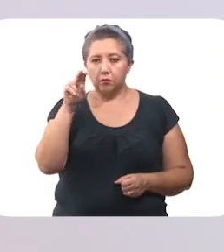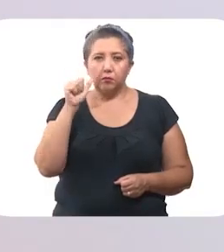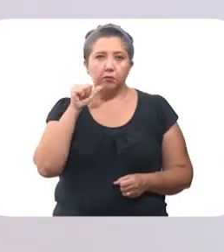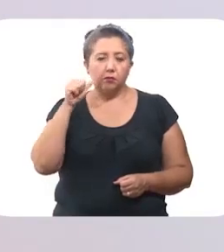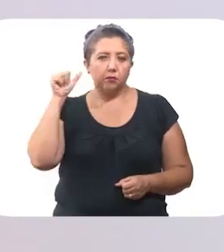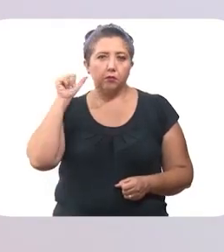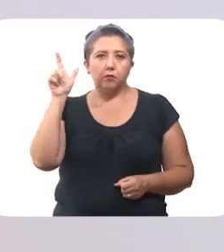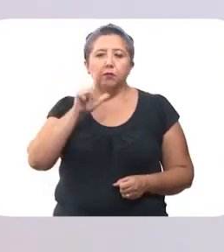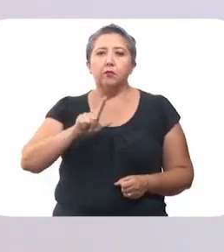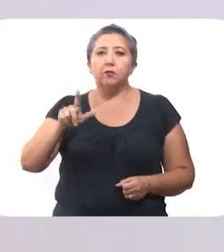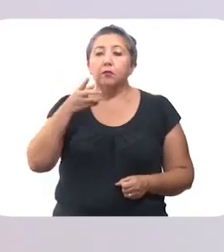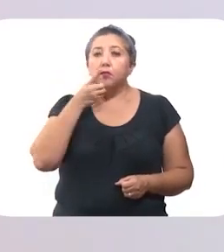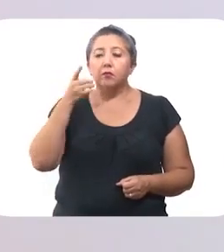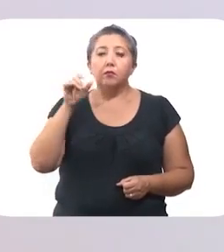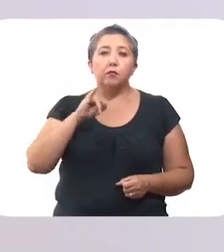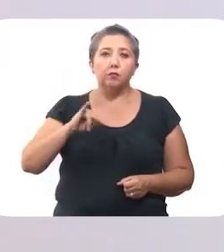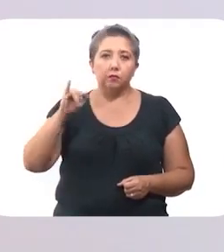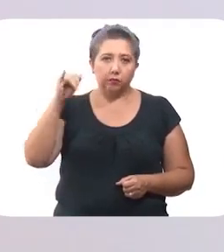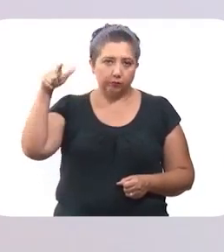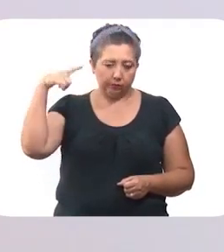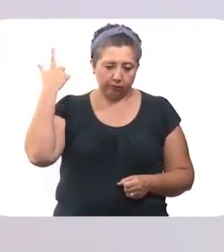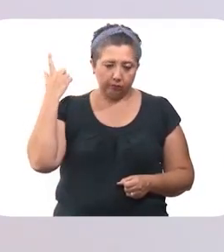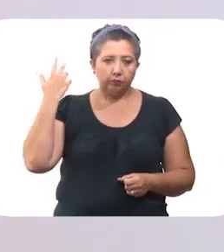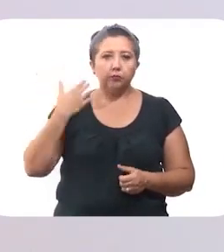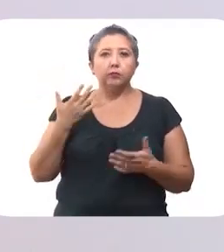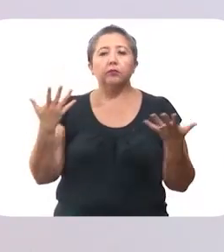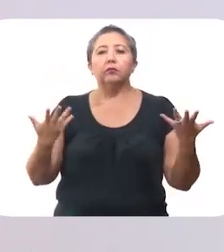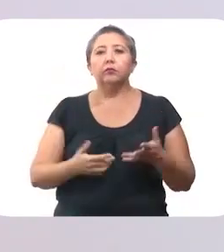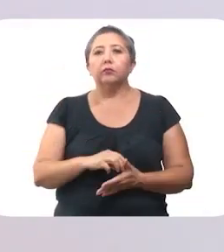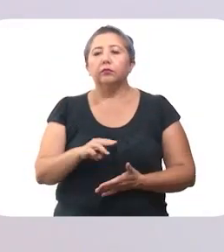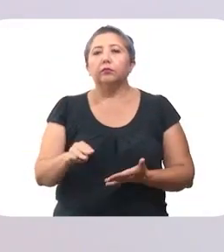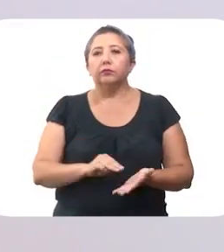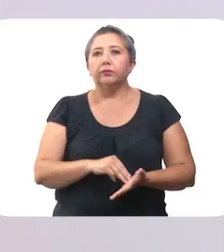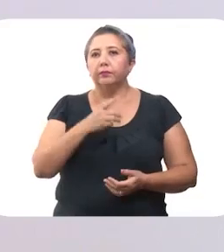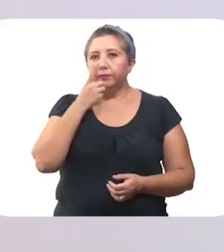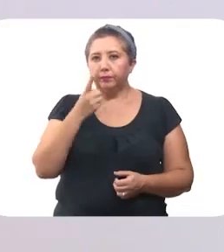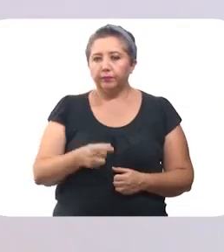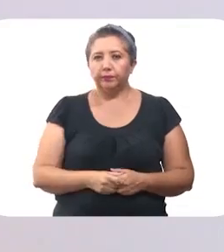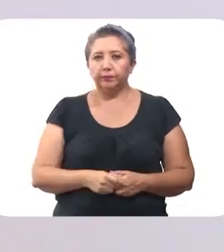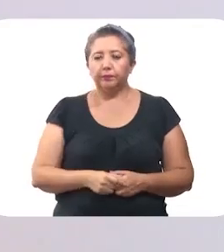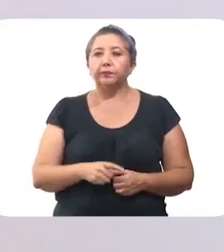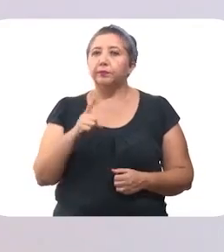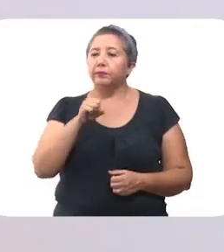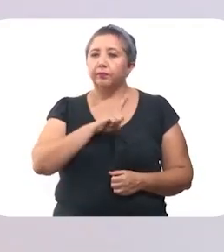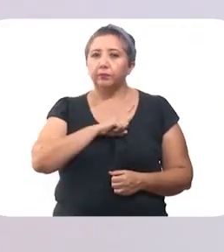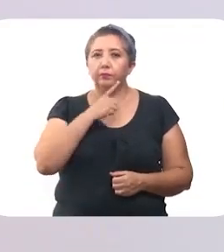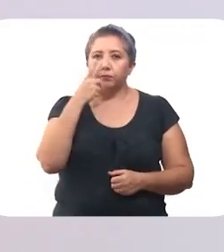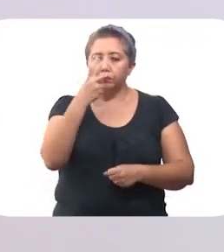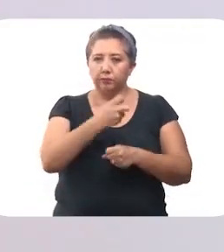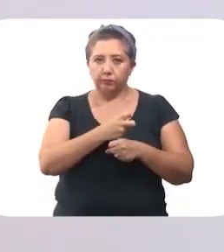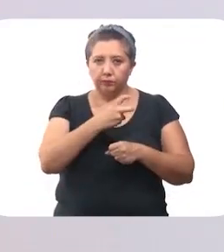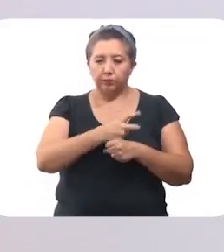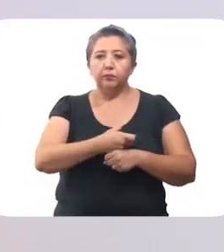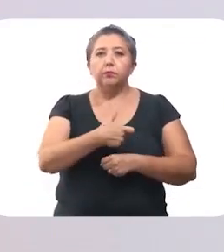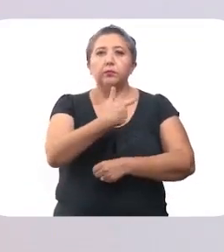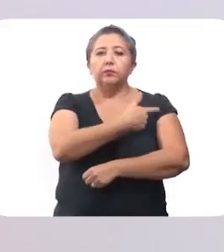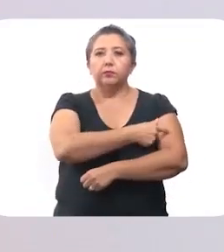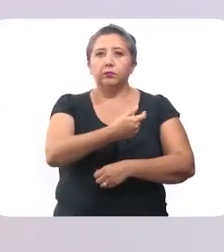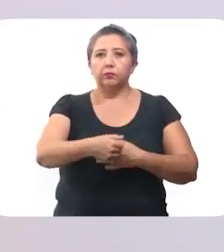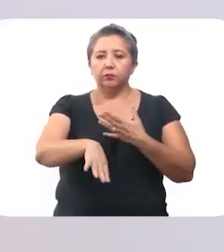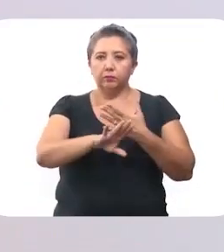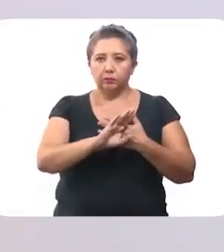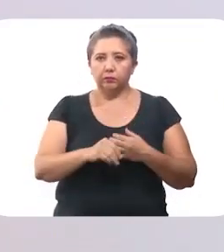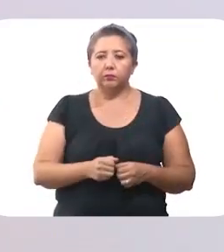ayer jueves 12 al martes 17 de agosto se lleva a cabo en Mérida la aplicación de únicamente las segundas dosis de la vacuna contra